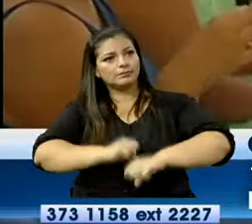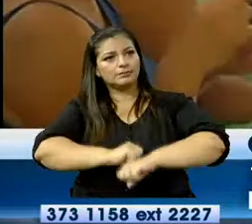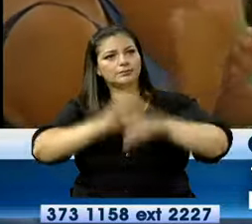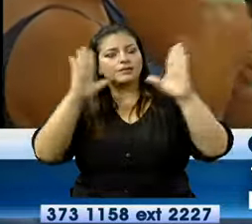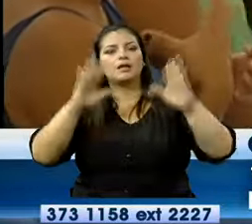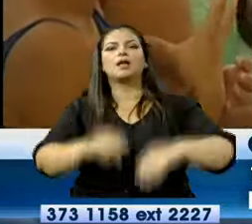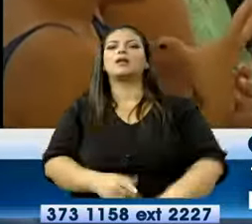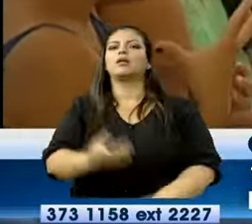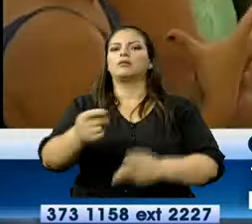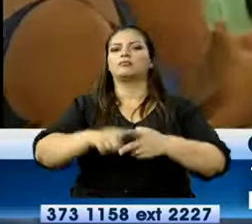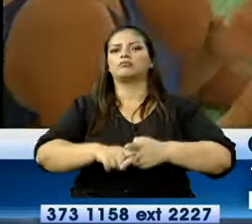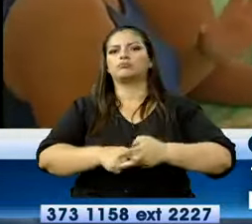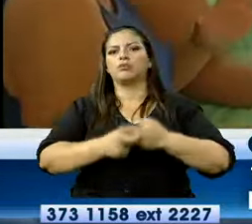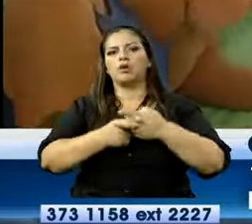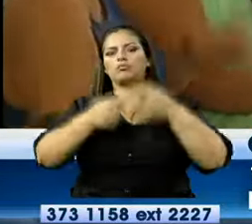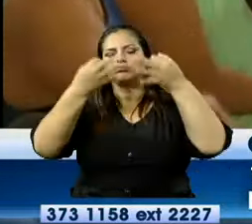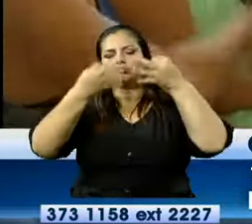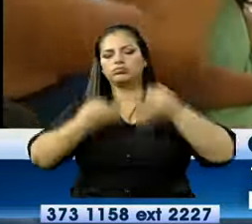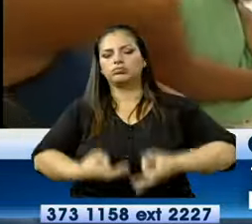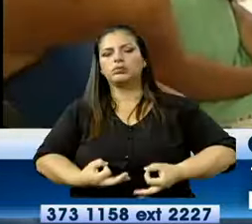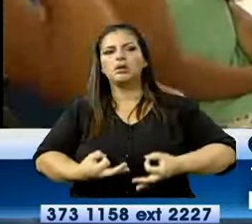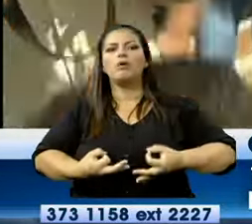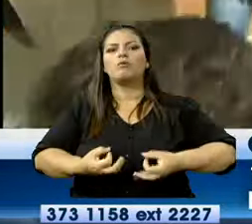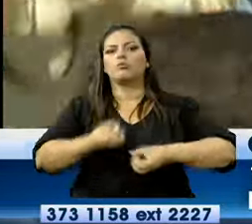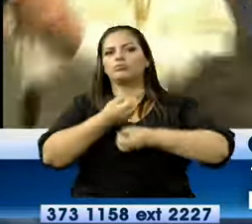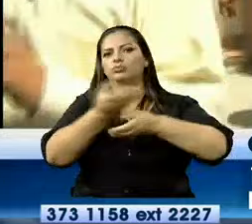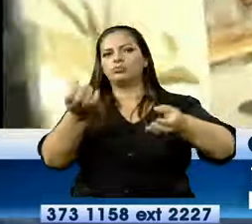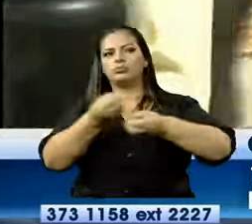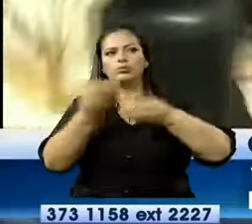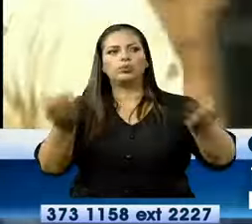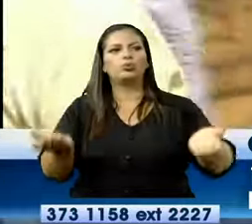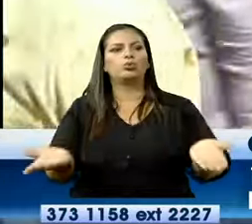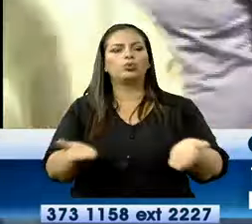su candidatura con un acto masivo en el centro de